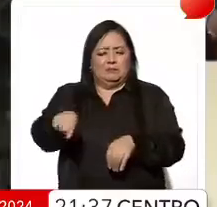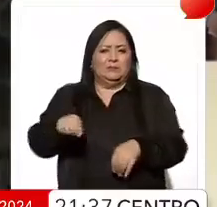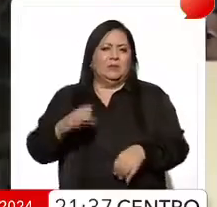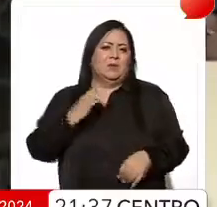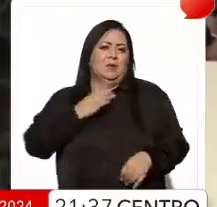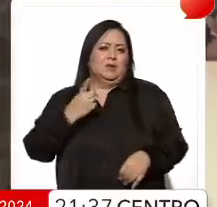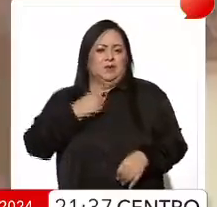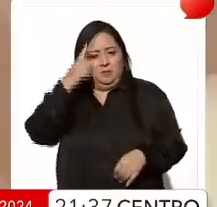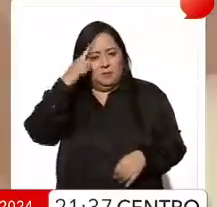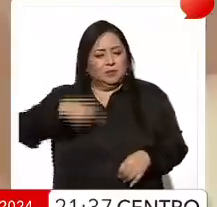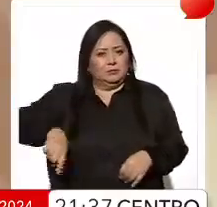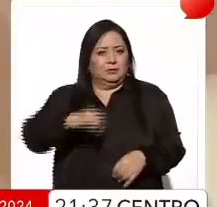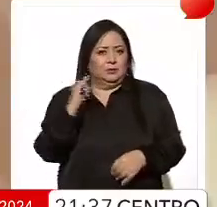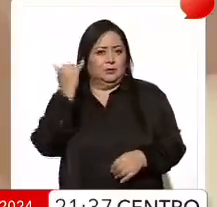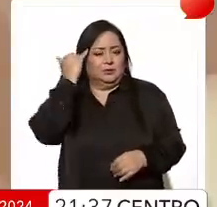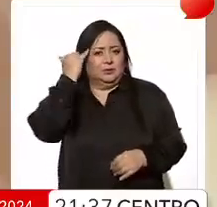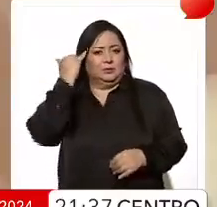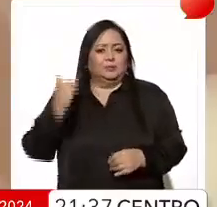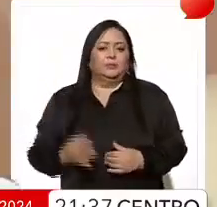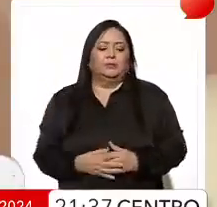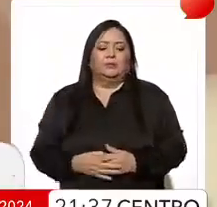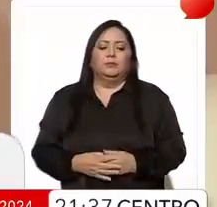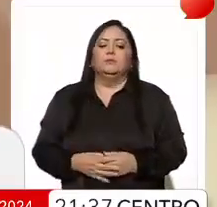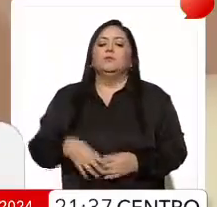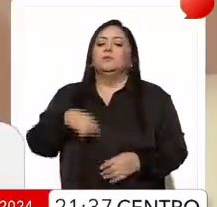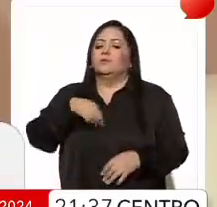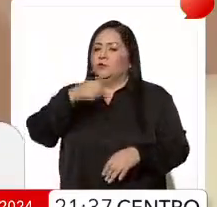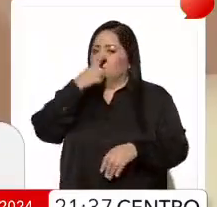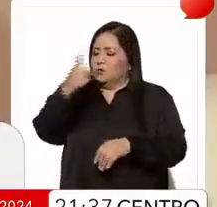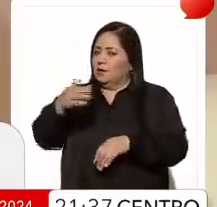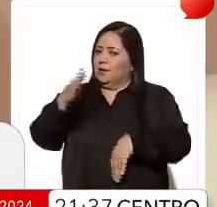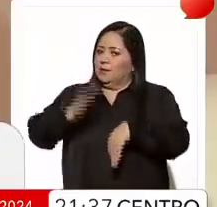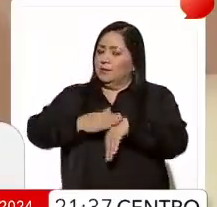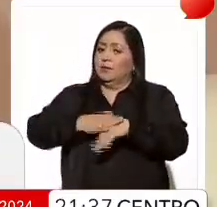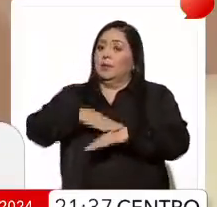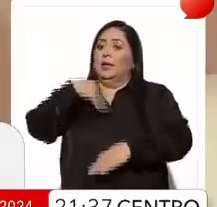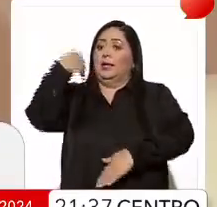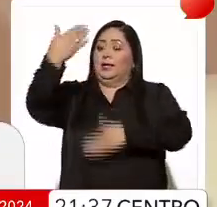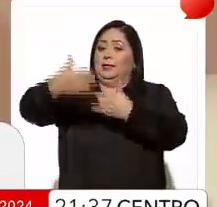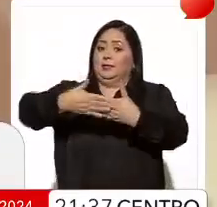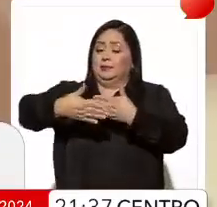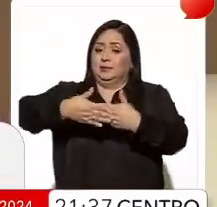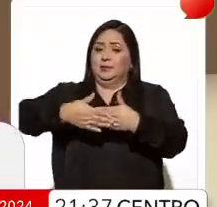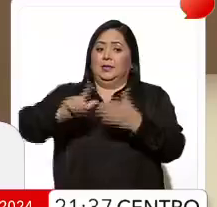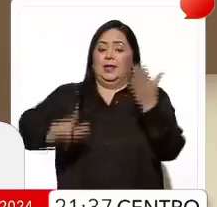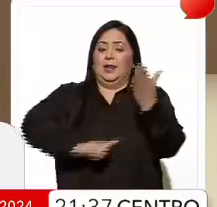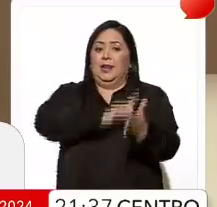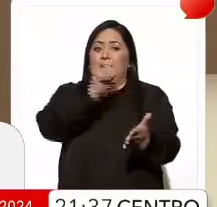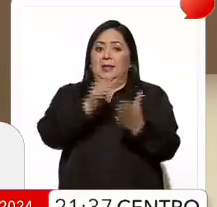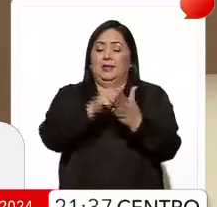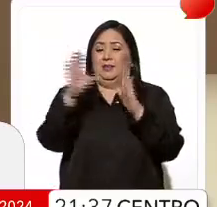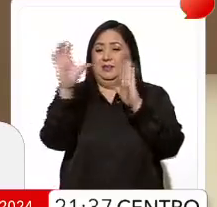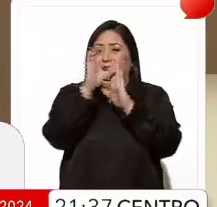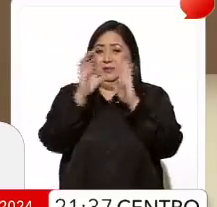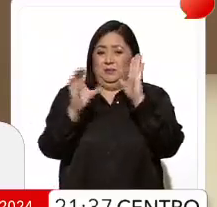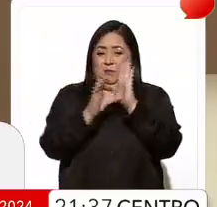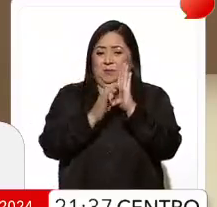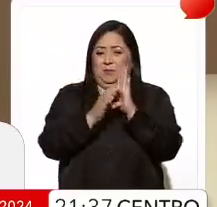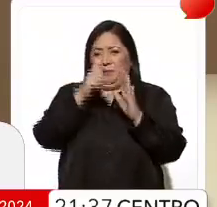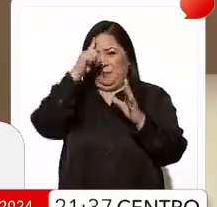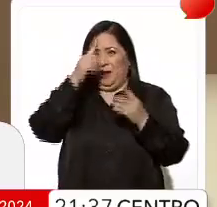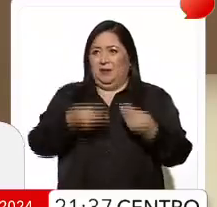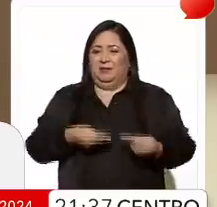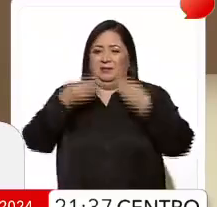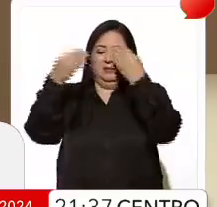en el congreso de una vez les digo que la siguiente reforma constitucional que va a